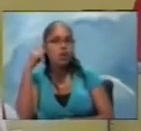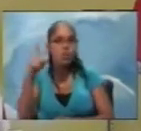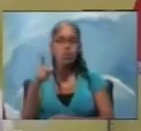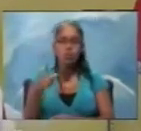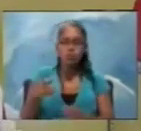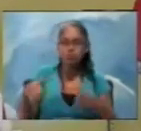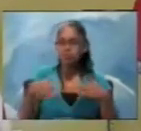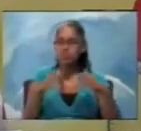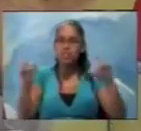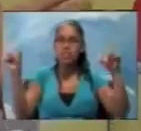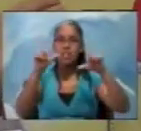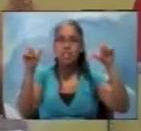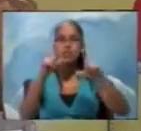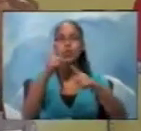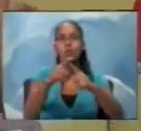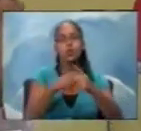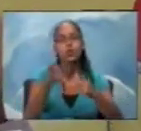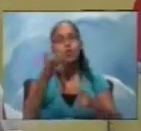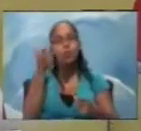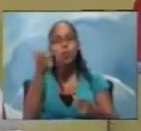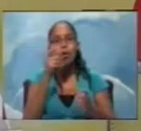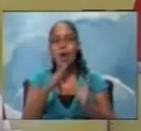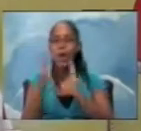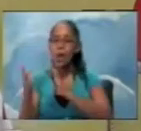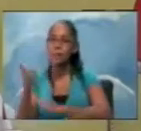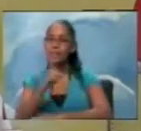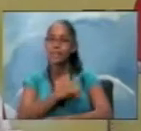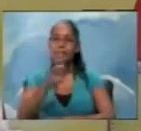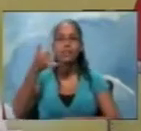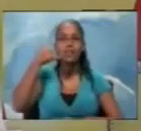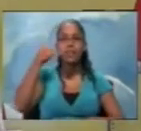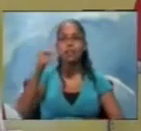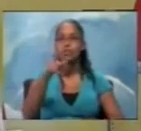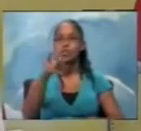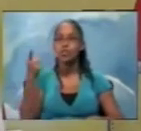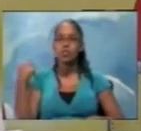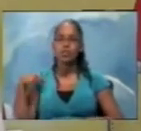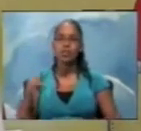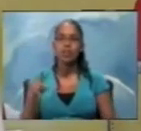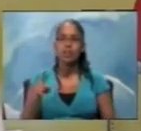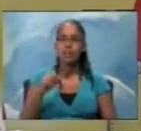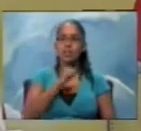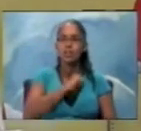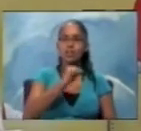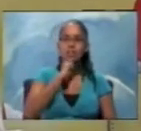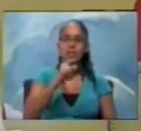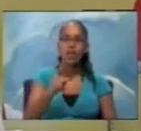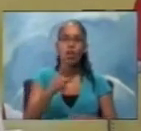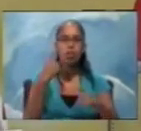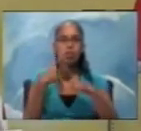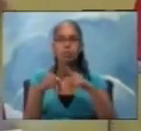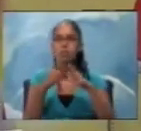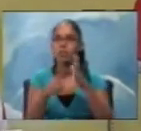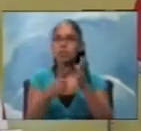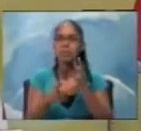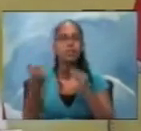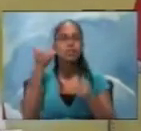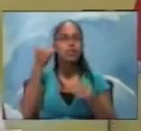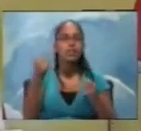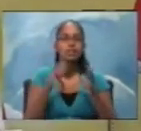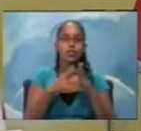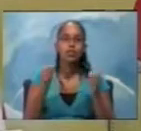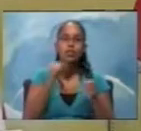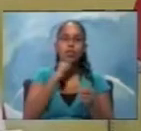canales de televisión, pues busca la parte del teléfono que usted tenga, si es Android, si es iPhone, si es, bueno, diferentes